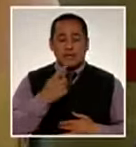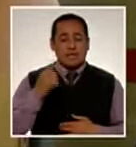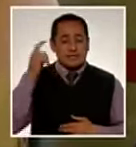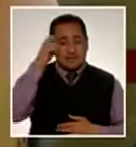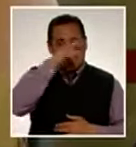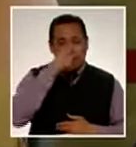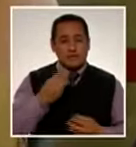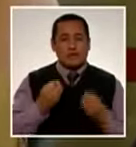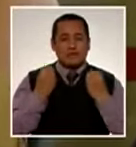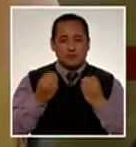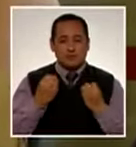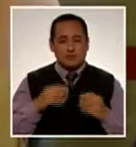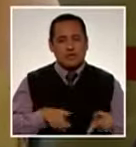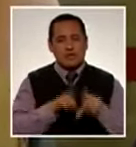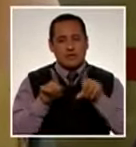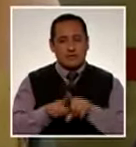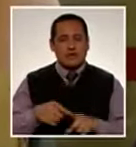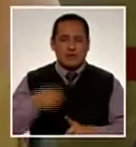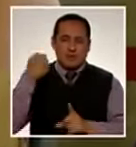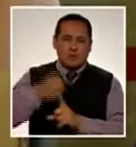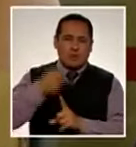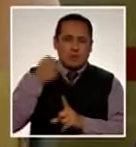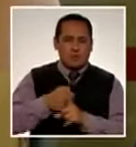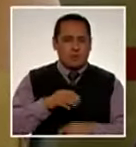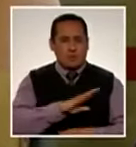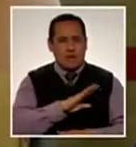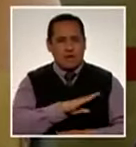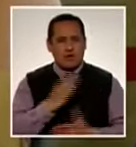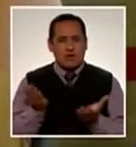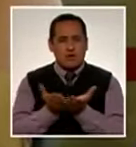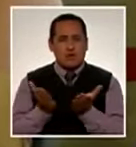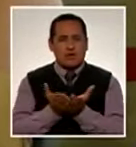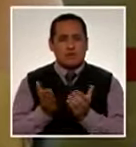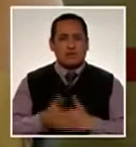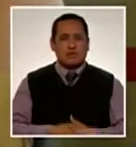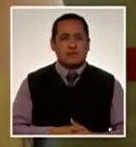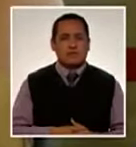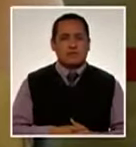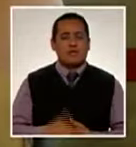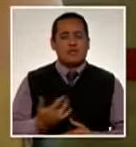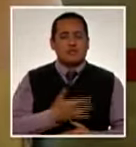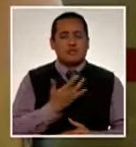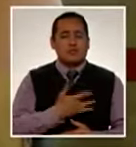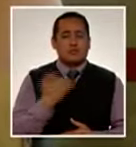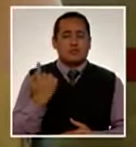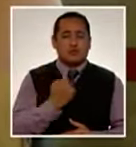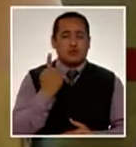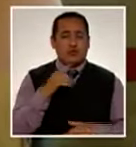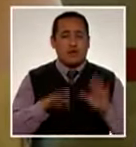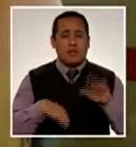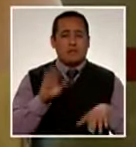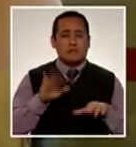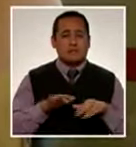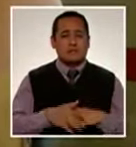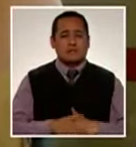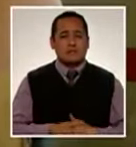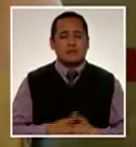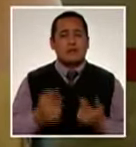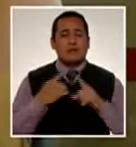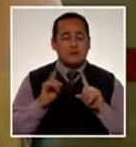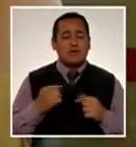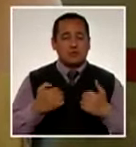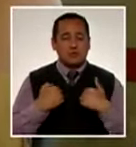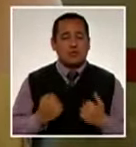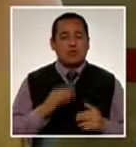getting bullied. Era difícil por at la school, matoneo y el bullying en el colegio, and I felt alone. Y sentí muy solo a veces, but one